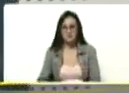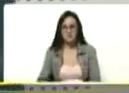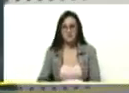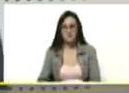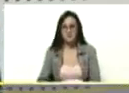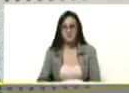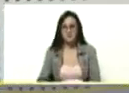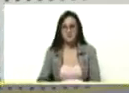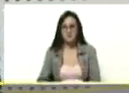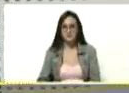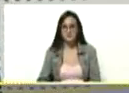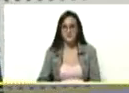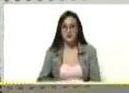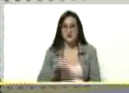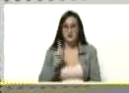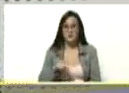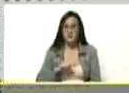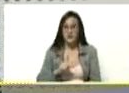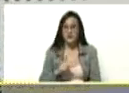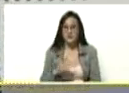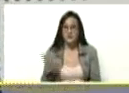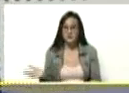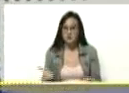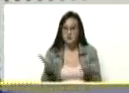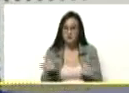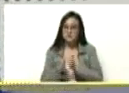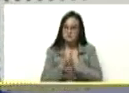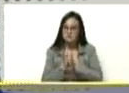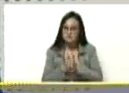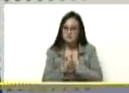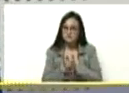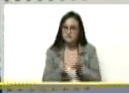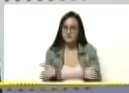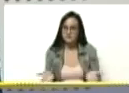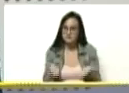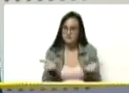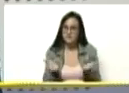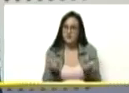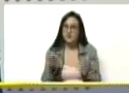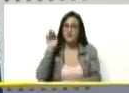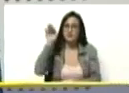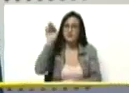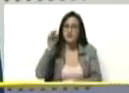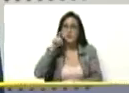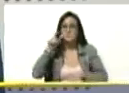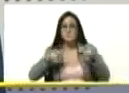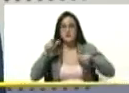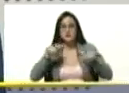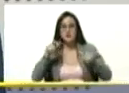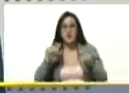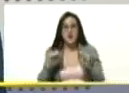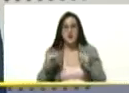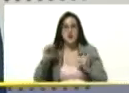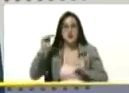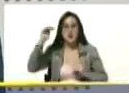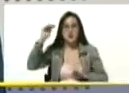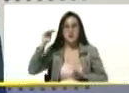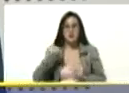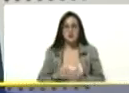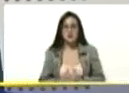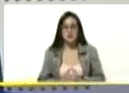generations. Y además debemos fomentar y alentar a nuestras futuras generaciones. To ensure that we can stand